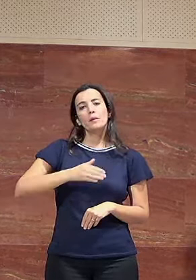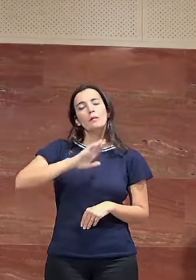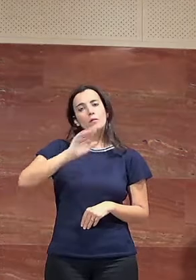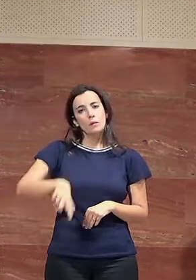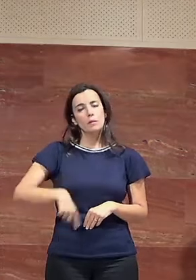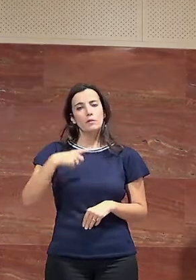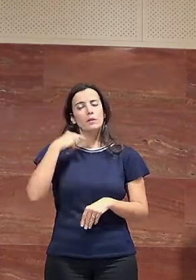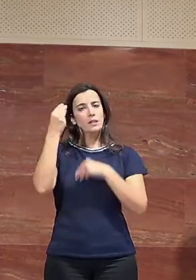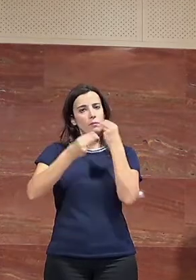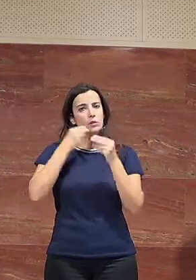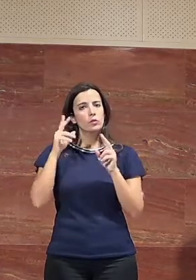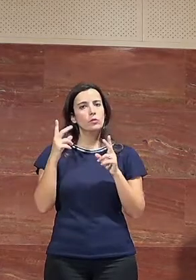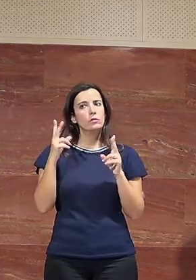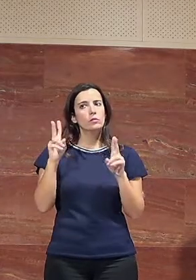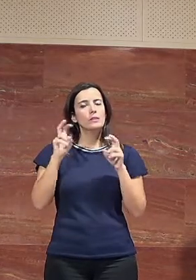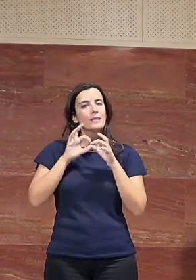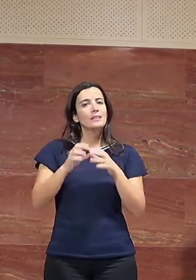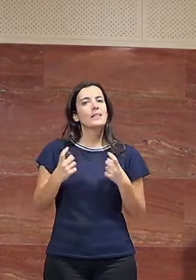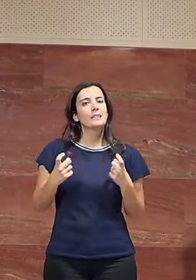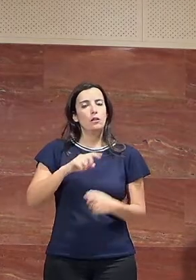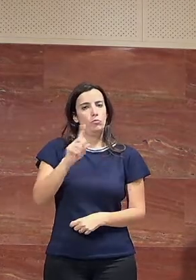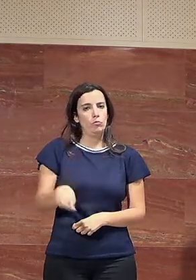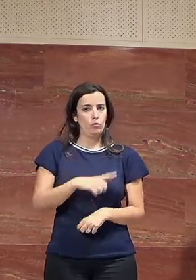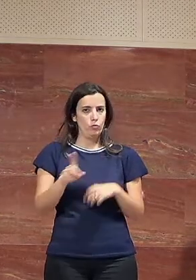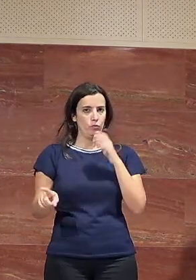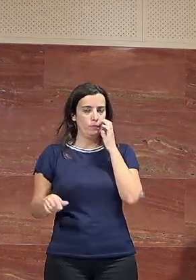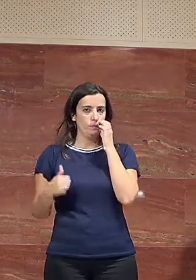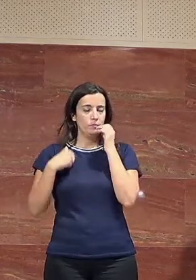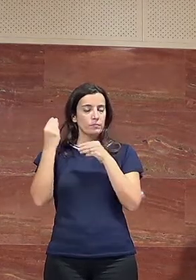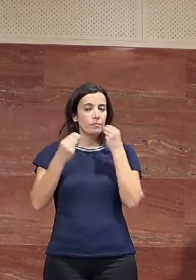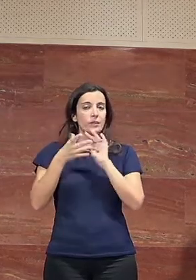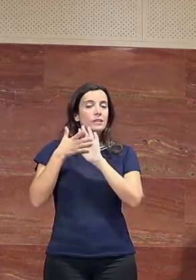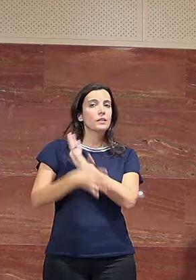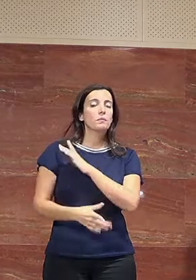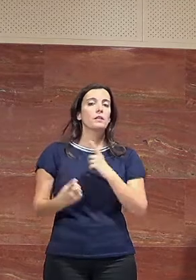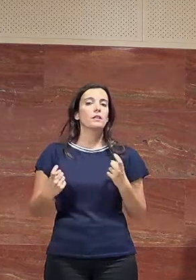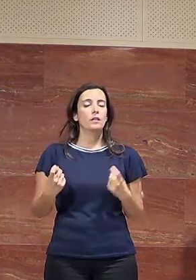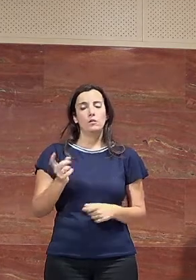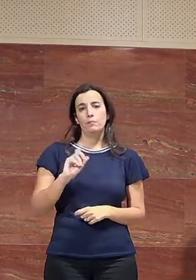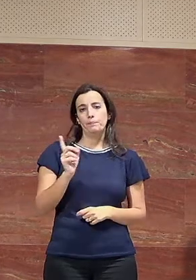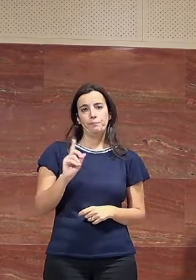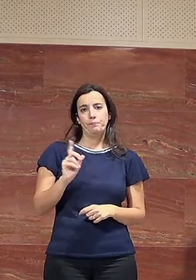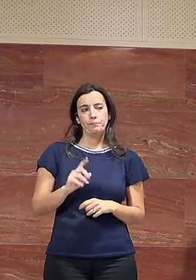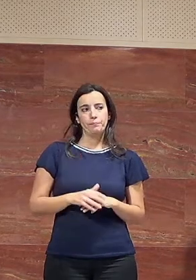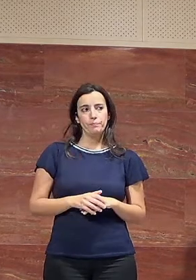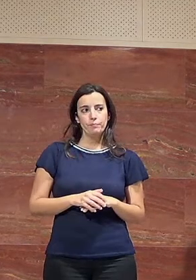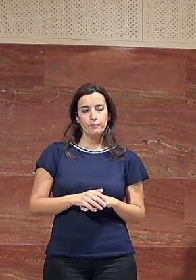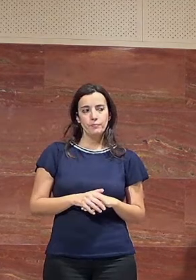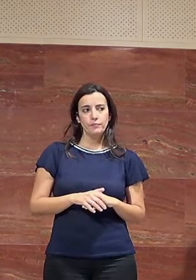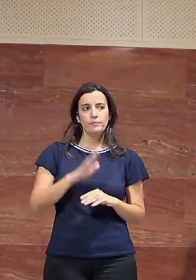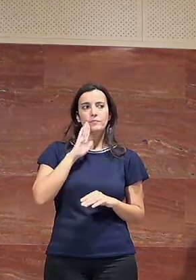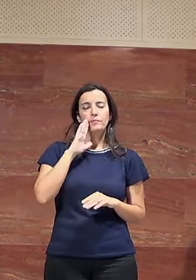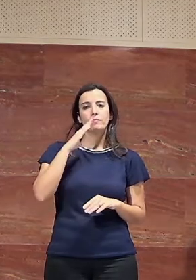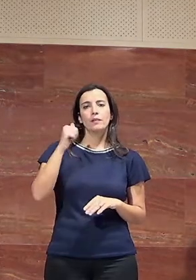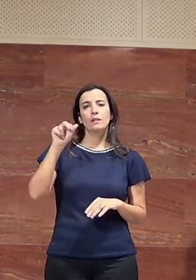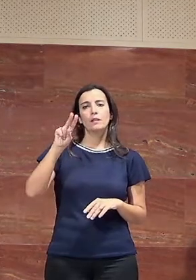reflexión sobre su necesidad. No creo que siempre sean necesarios. Ahí sí que prima un poco lo que decía